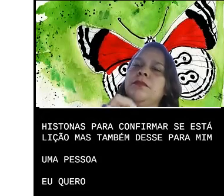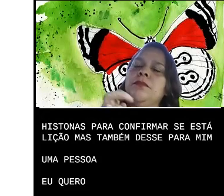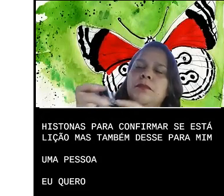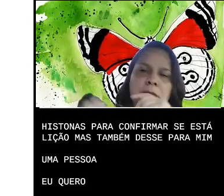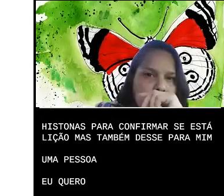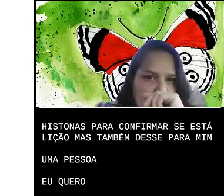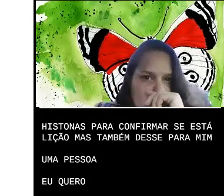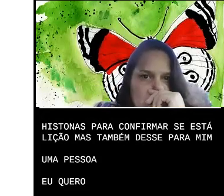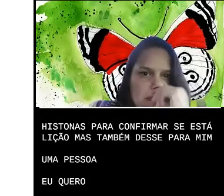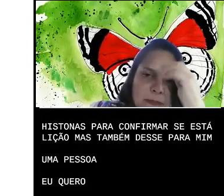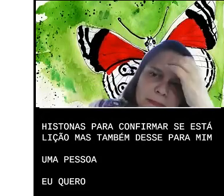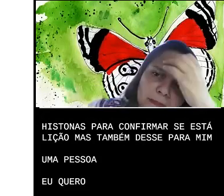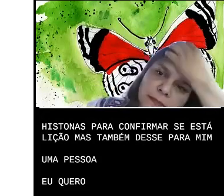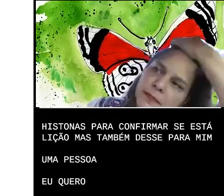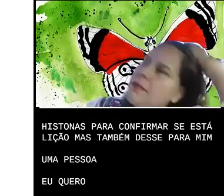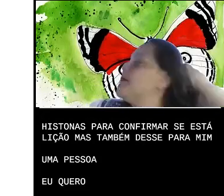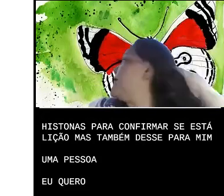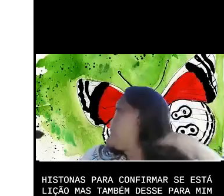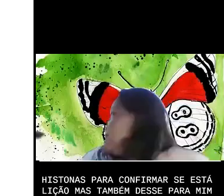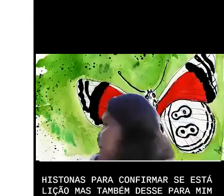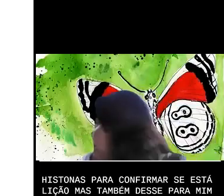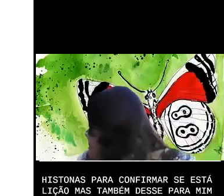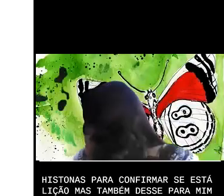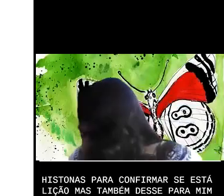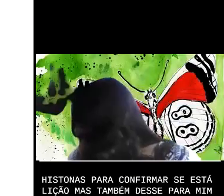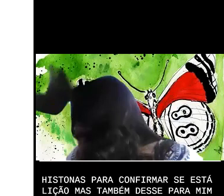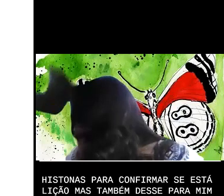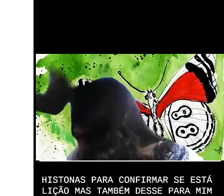No quiero. Está arrugado.